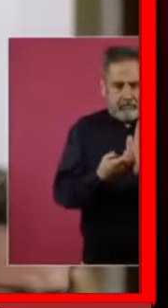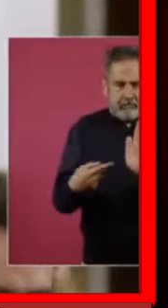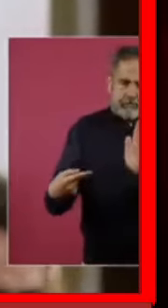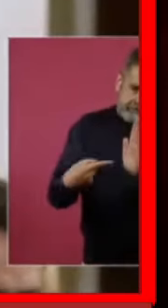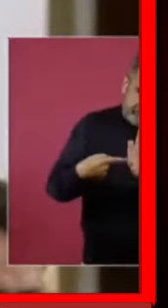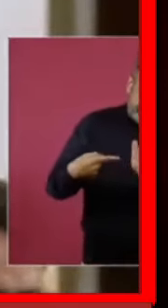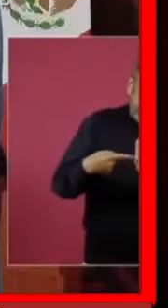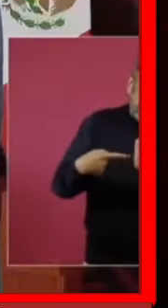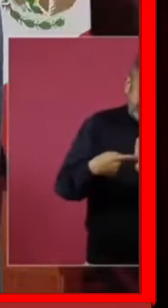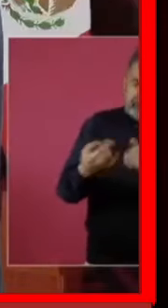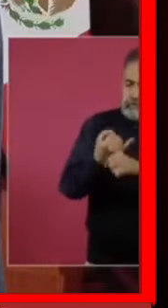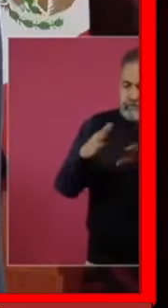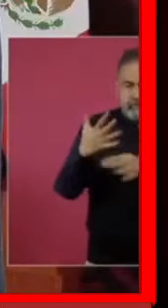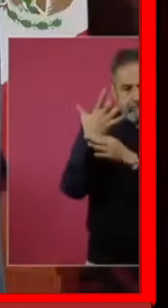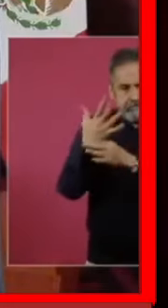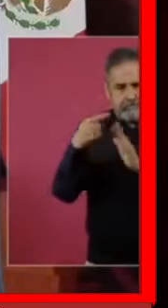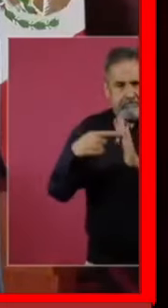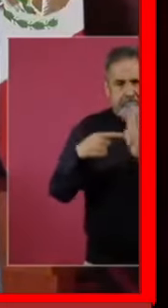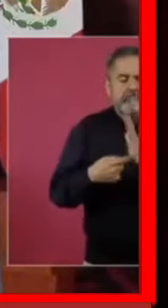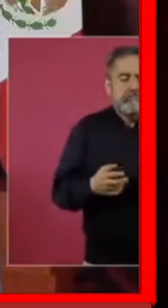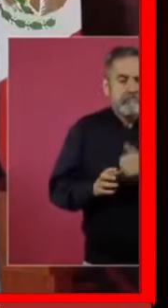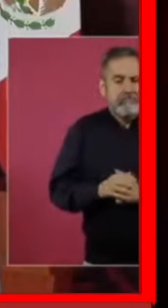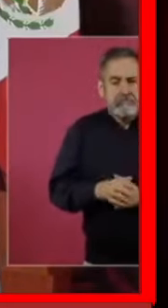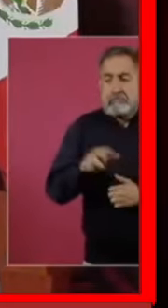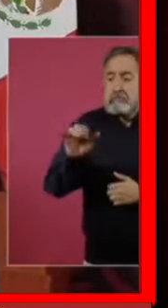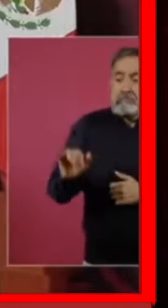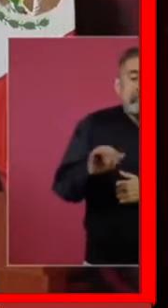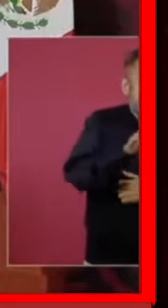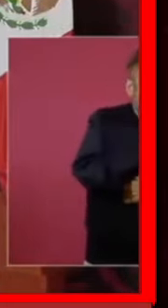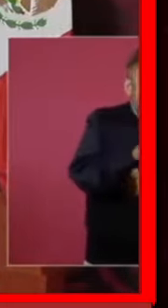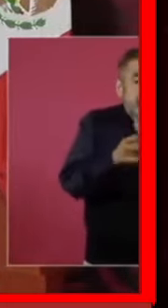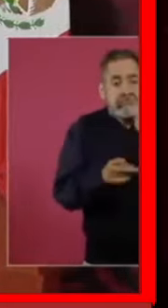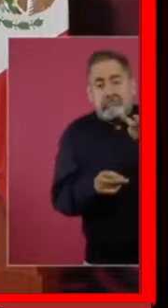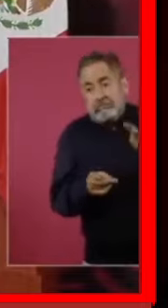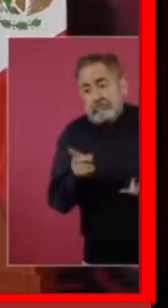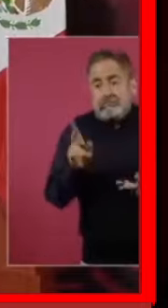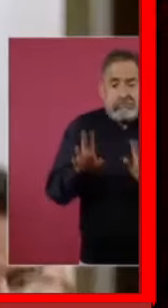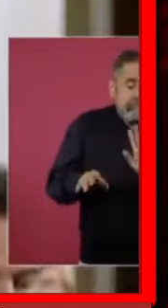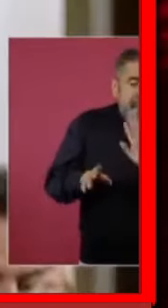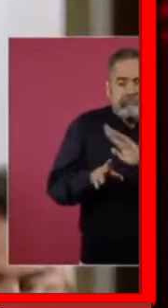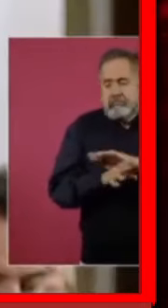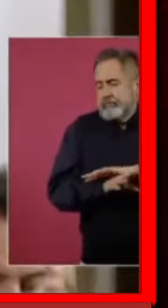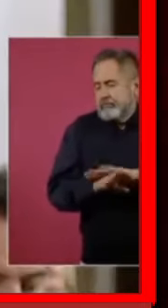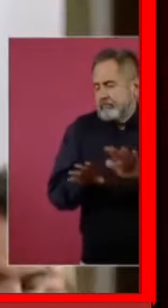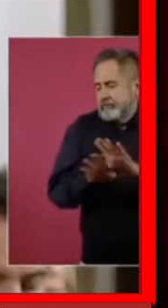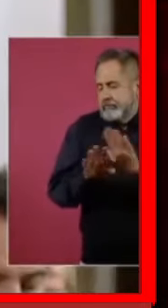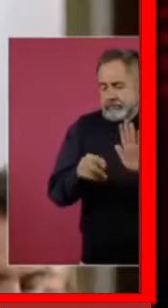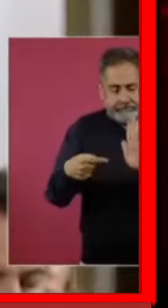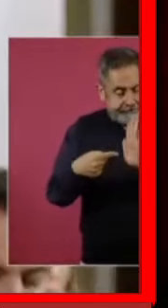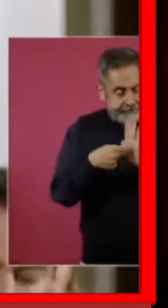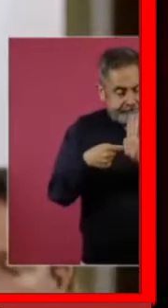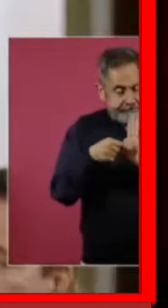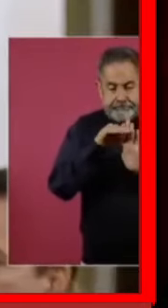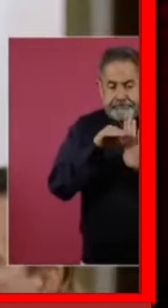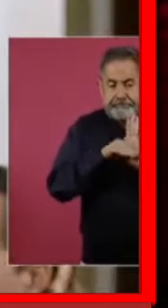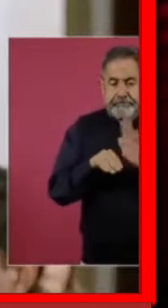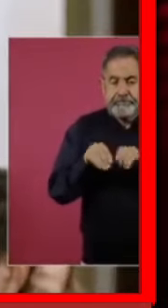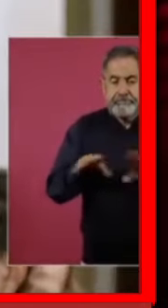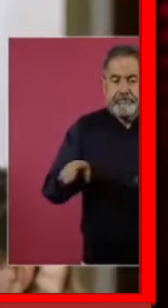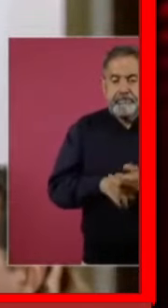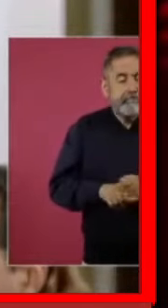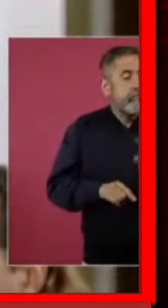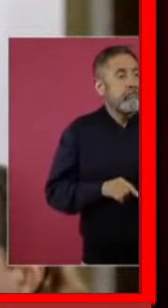hablar de que se reconoce no se reconoce No que ya se pronunció un